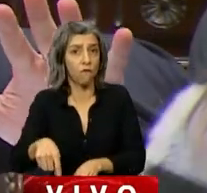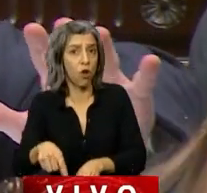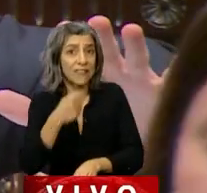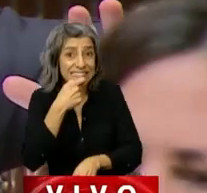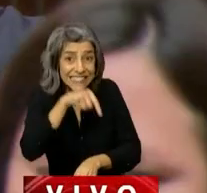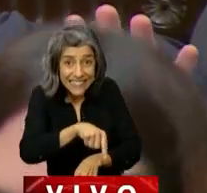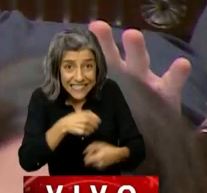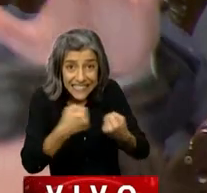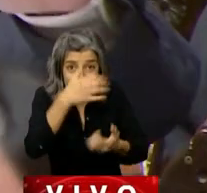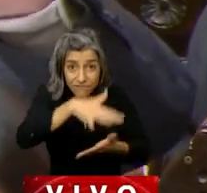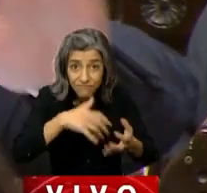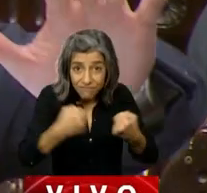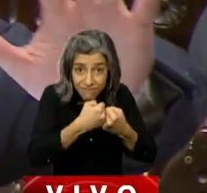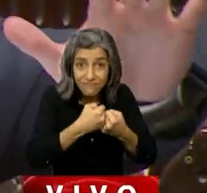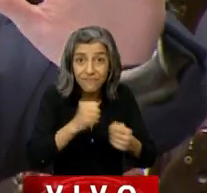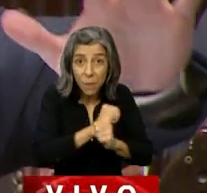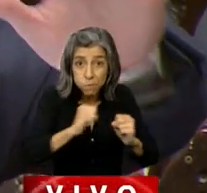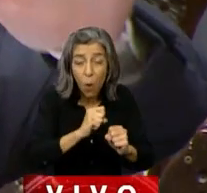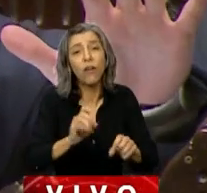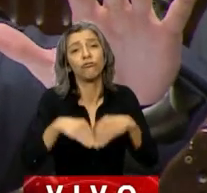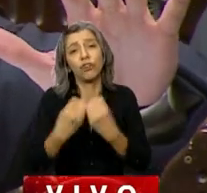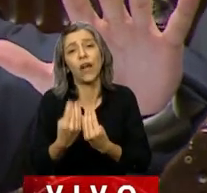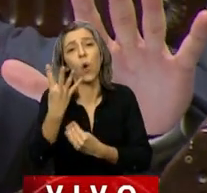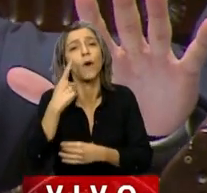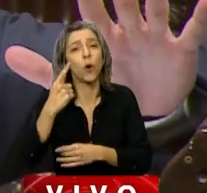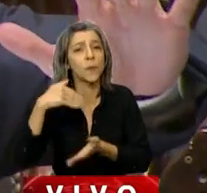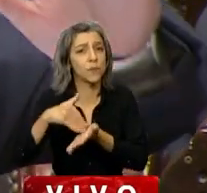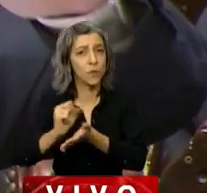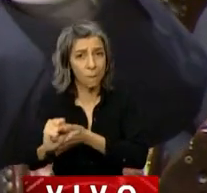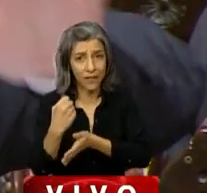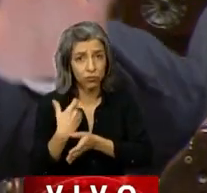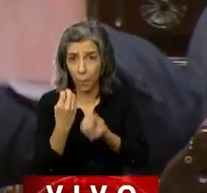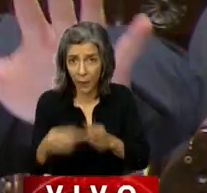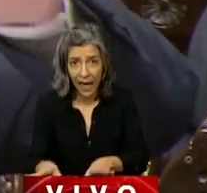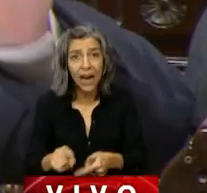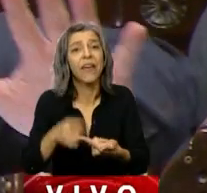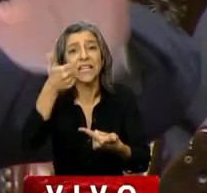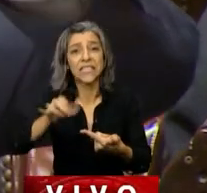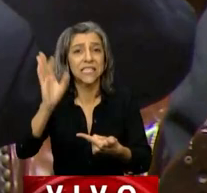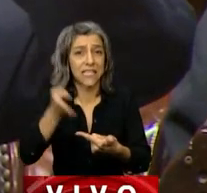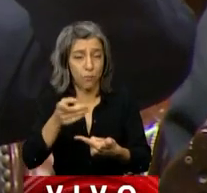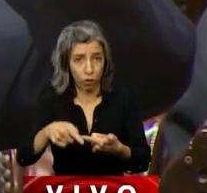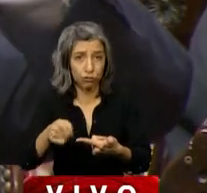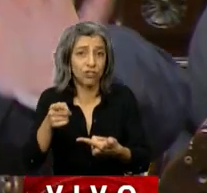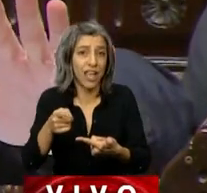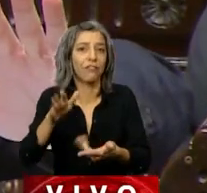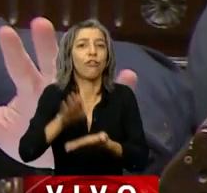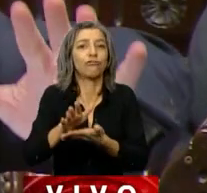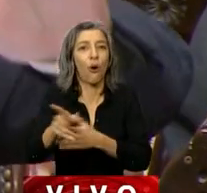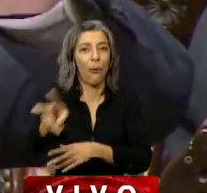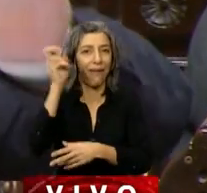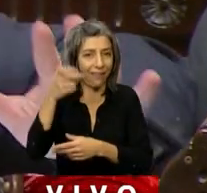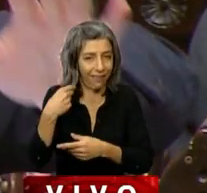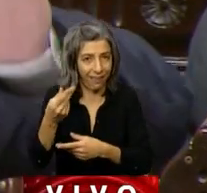esto se aprueba, va a perder 4.300 millones de pesos acumulados y el 60% del derecho de las